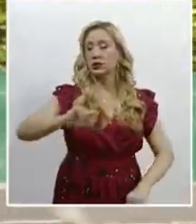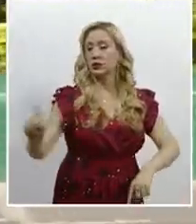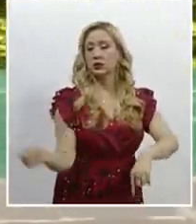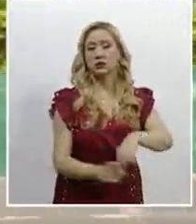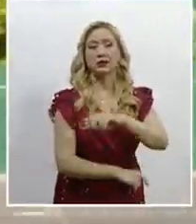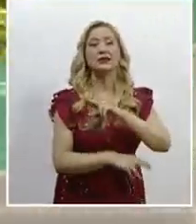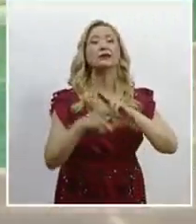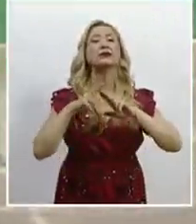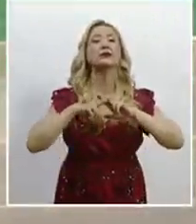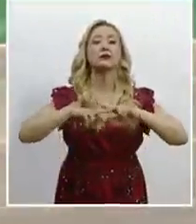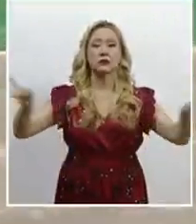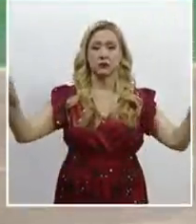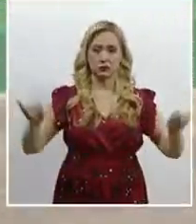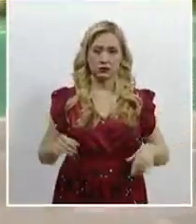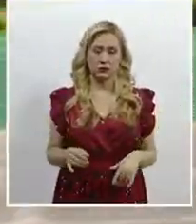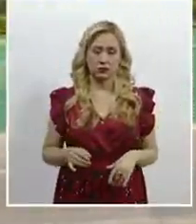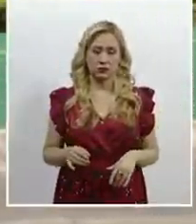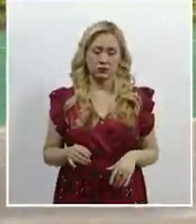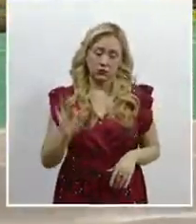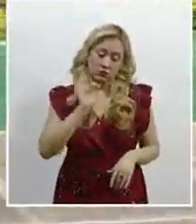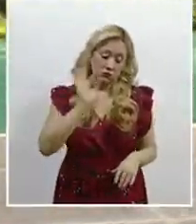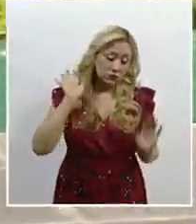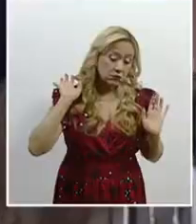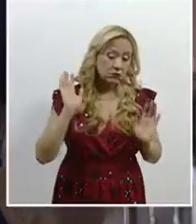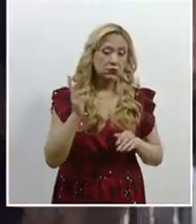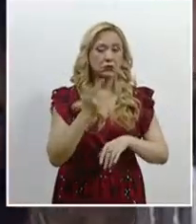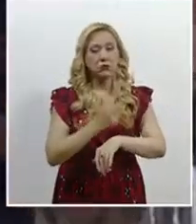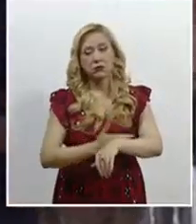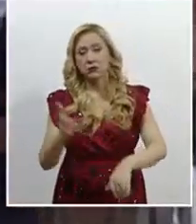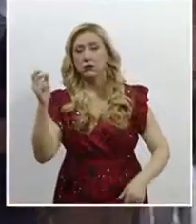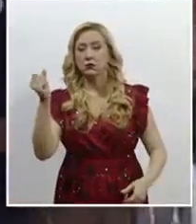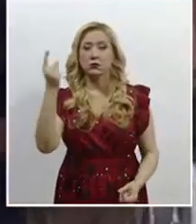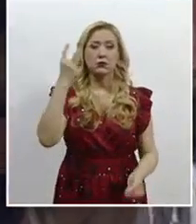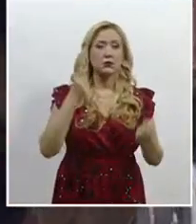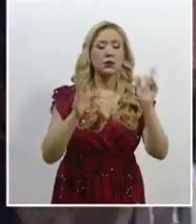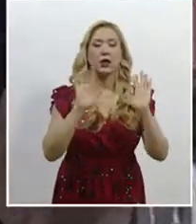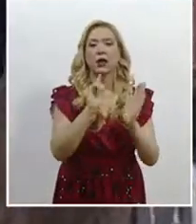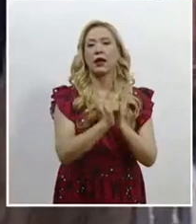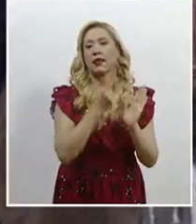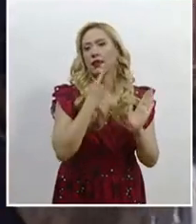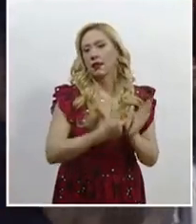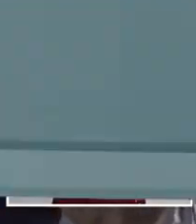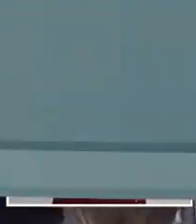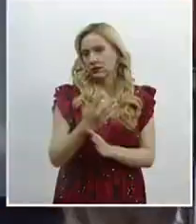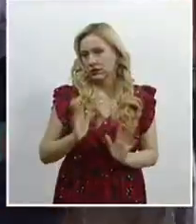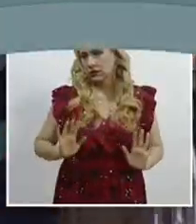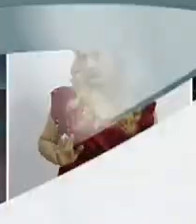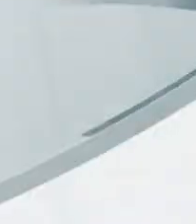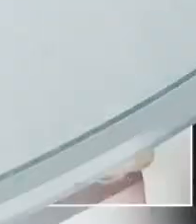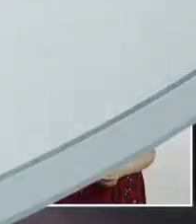restringirse ni suspenderse, salvo en los casos y condiciones que la propia norma establece.